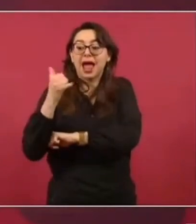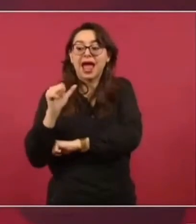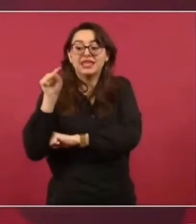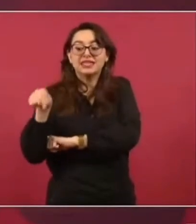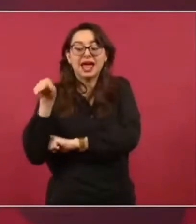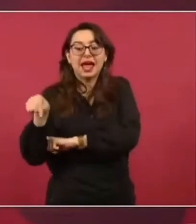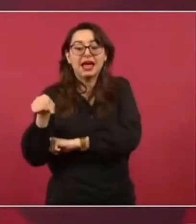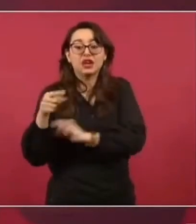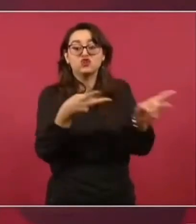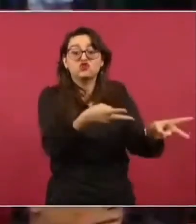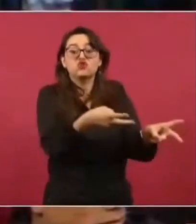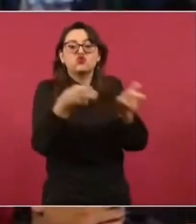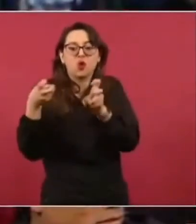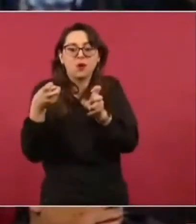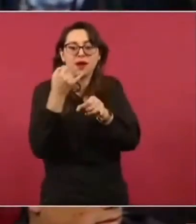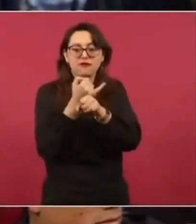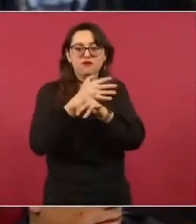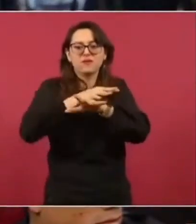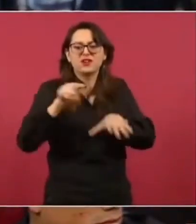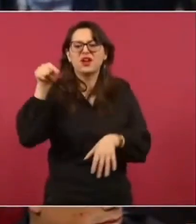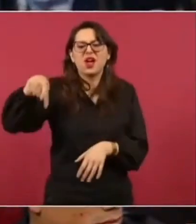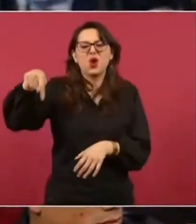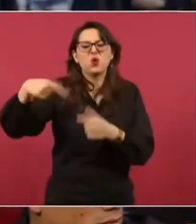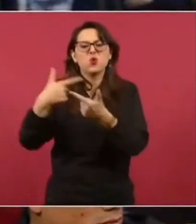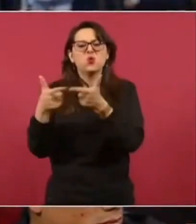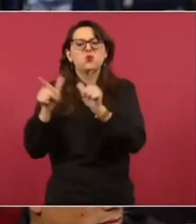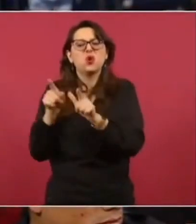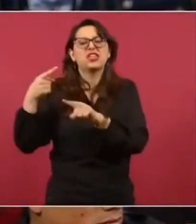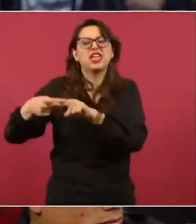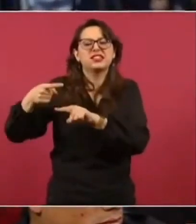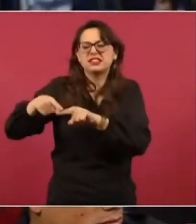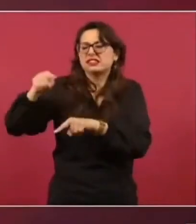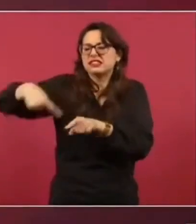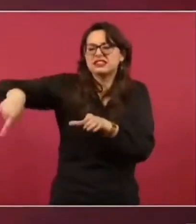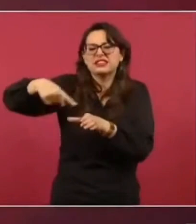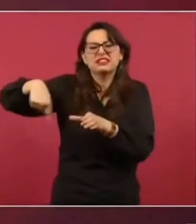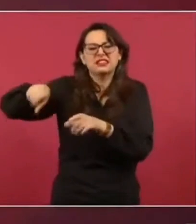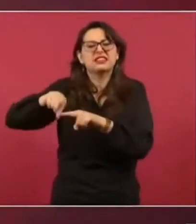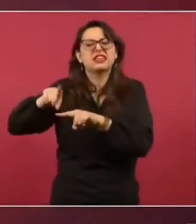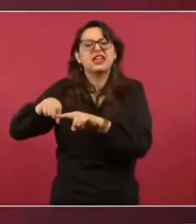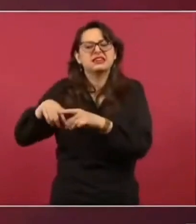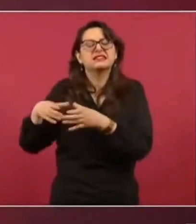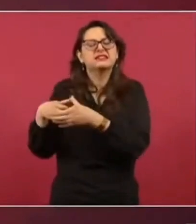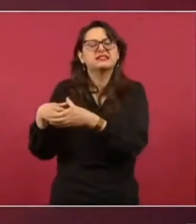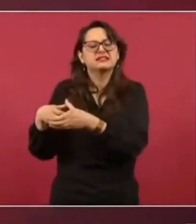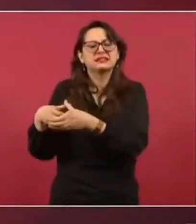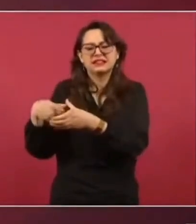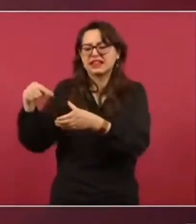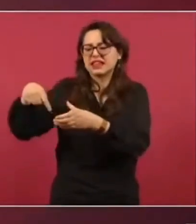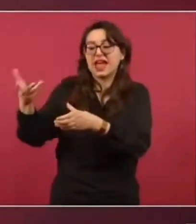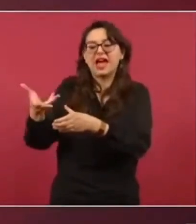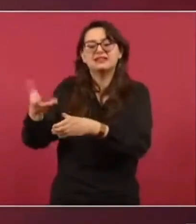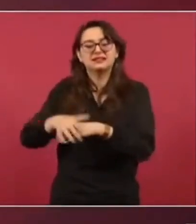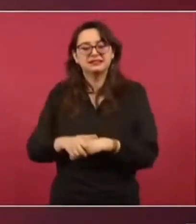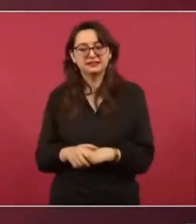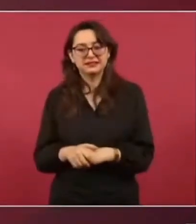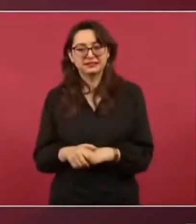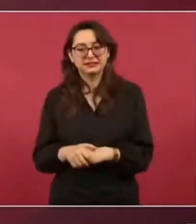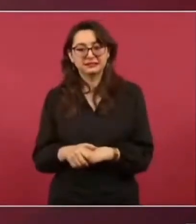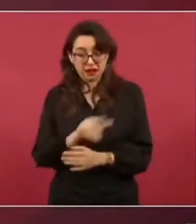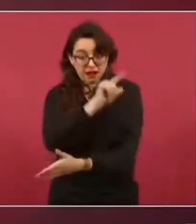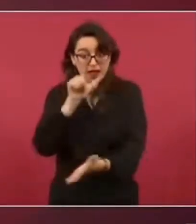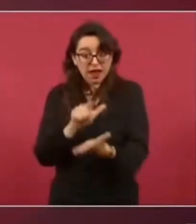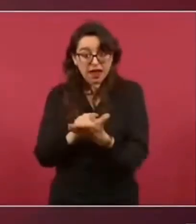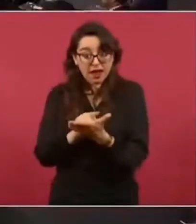fue guacamaya No ese esa información sí que hackearon